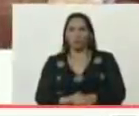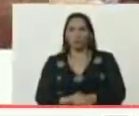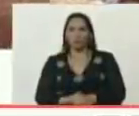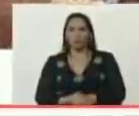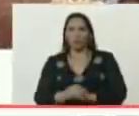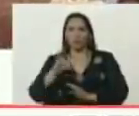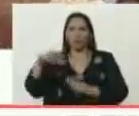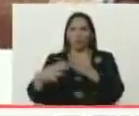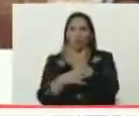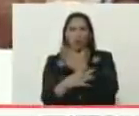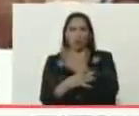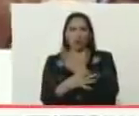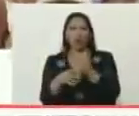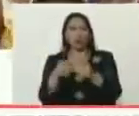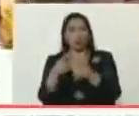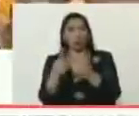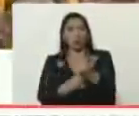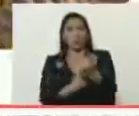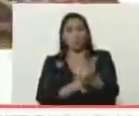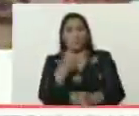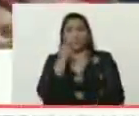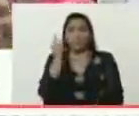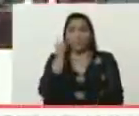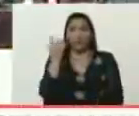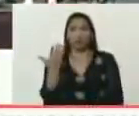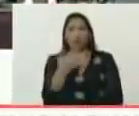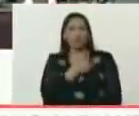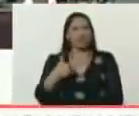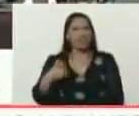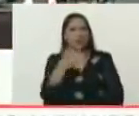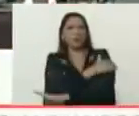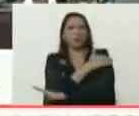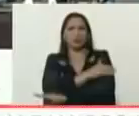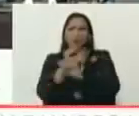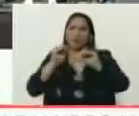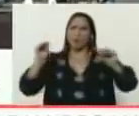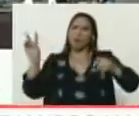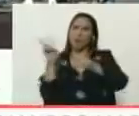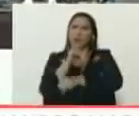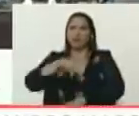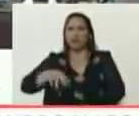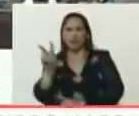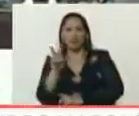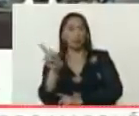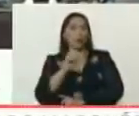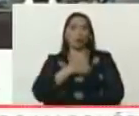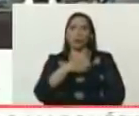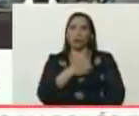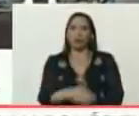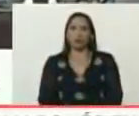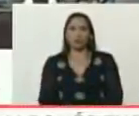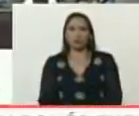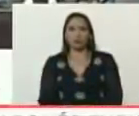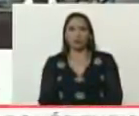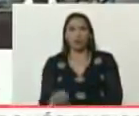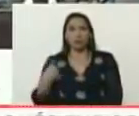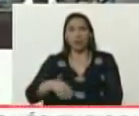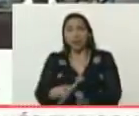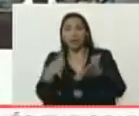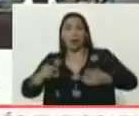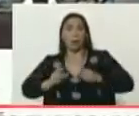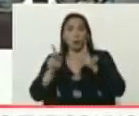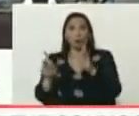Entonces, hermanos y hermanas, ¿qué quiere la oposición? ¿Llamar a la violencia en Venezuela? No van a poder. Tienen una gran